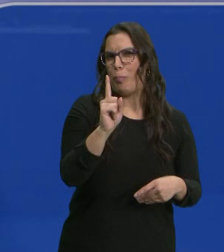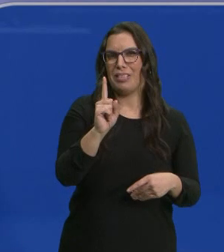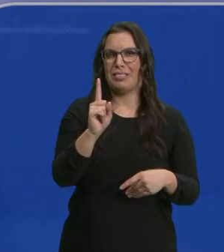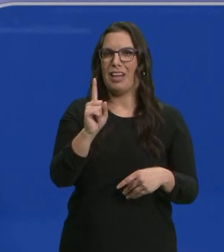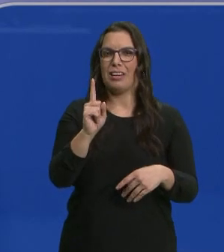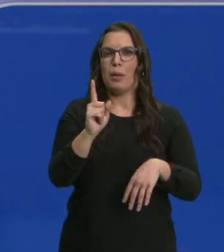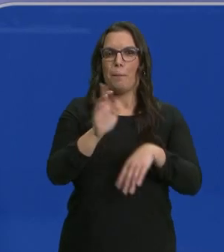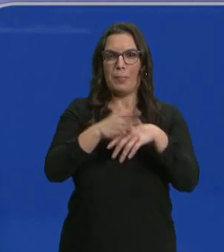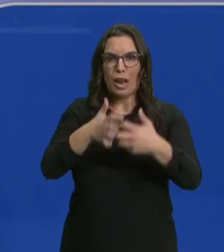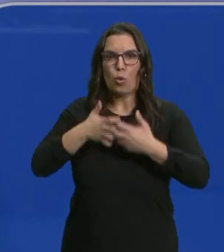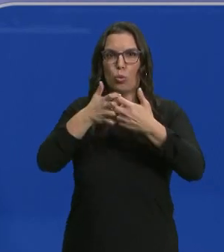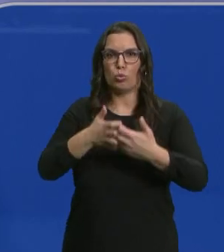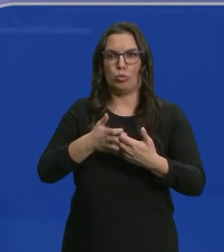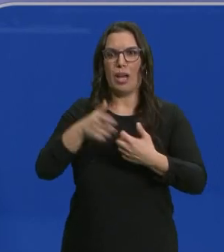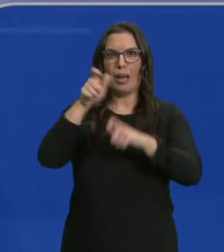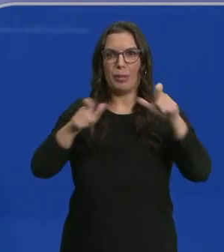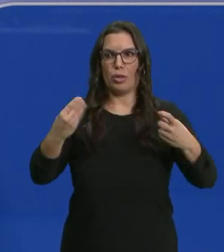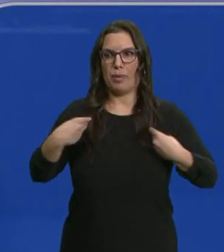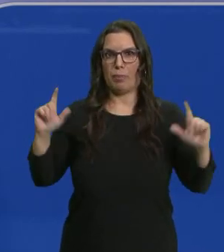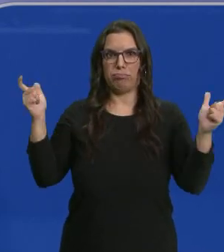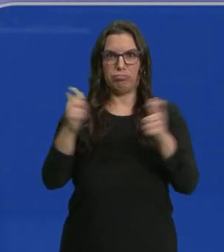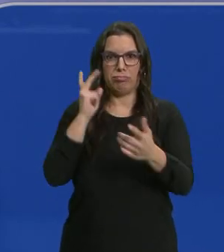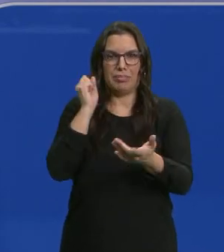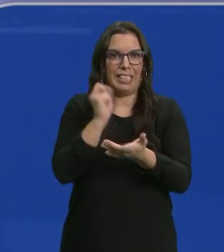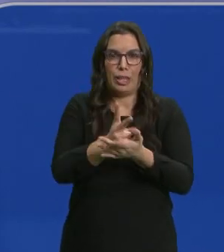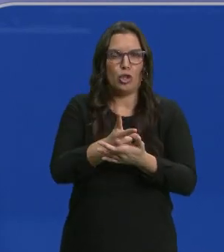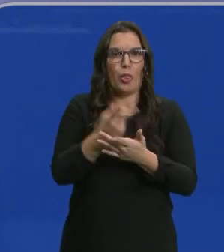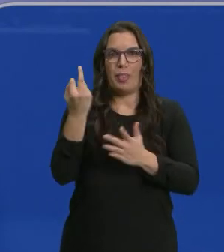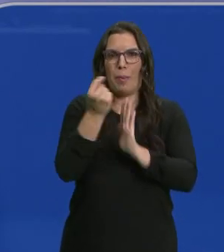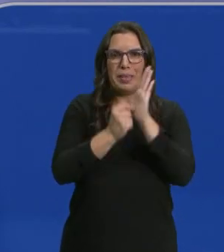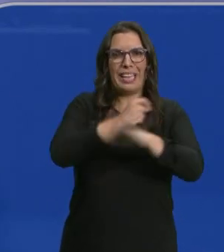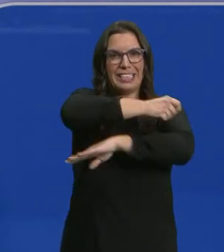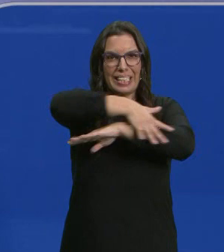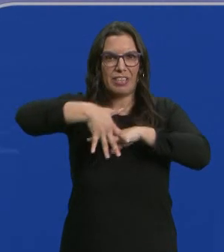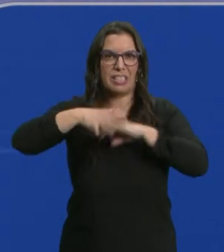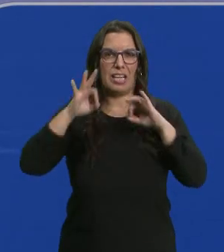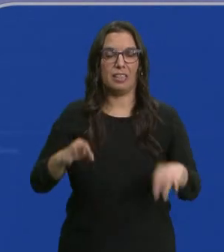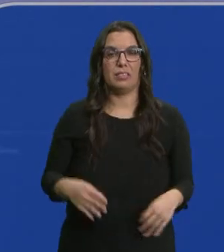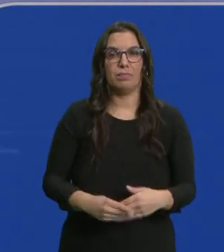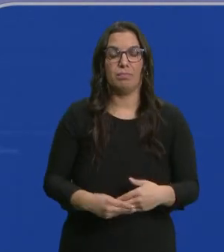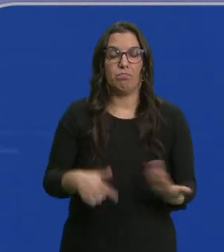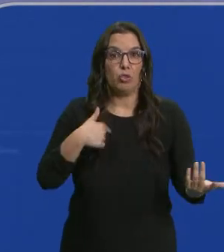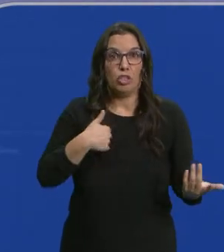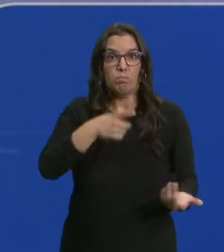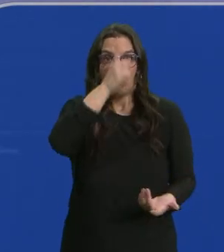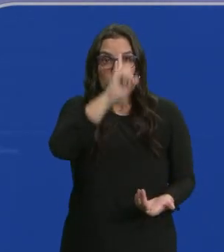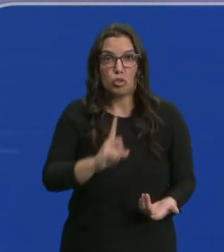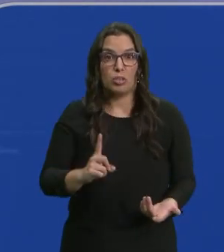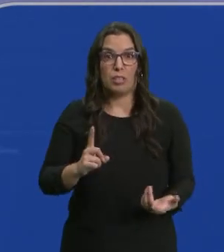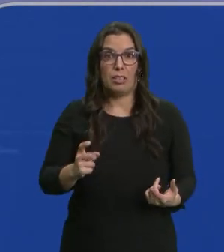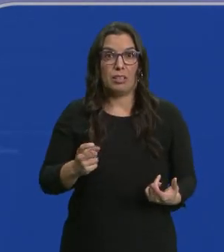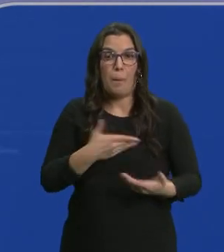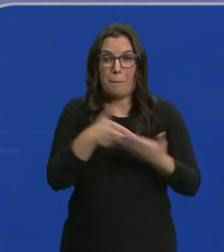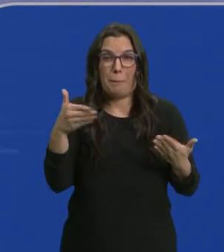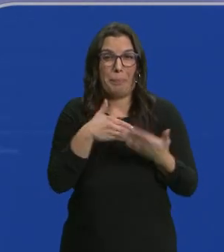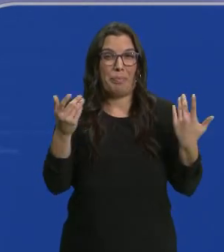ningún caso para la lucha contra la despoblación, un reto que requiere de medidas transversales. No sé cómo se van a gastar